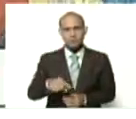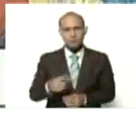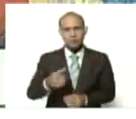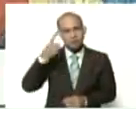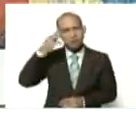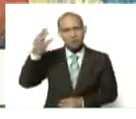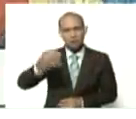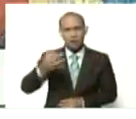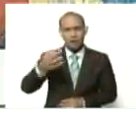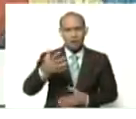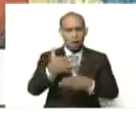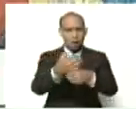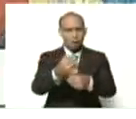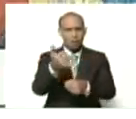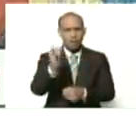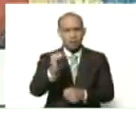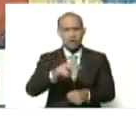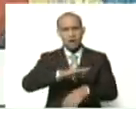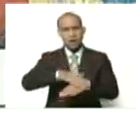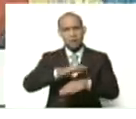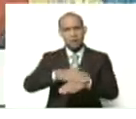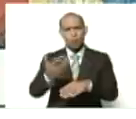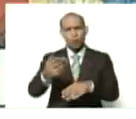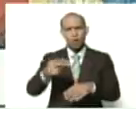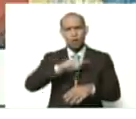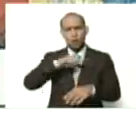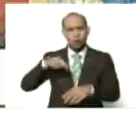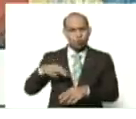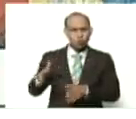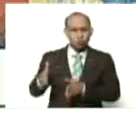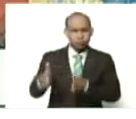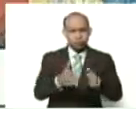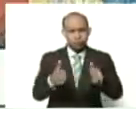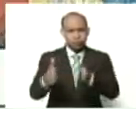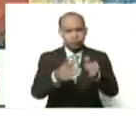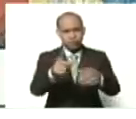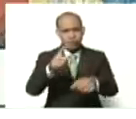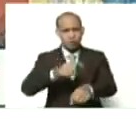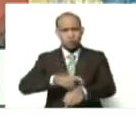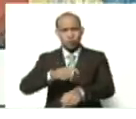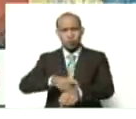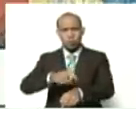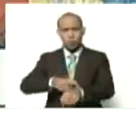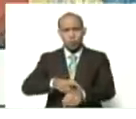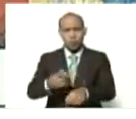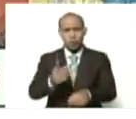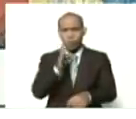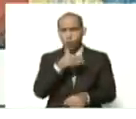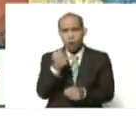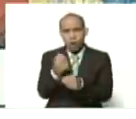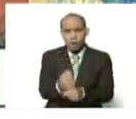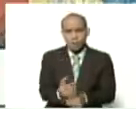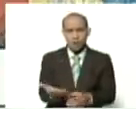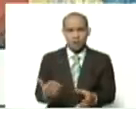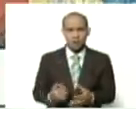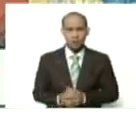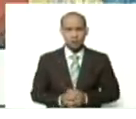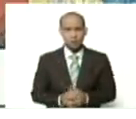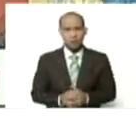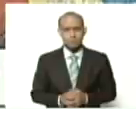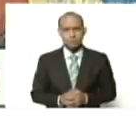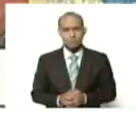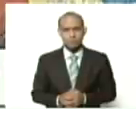credibilidad, porque nos tocó conducir, bueno, son momentos inesperados.